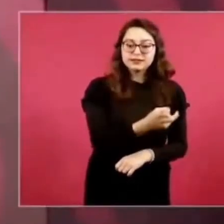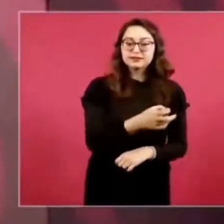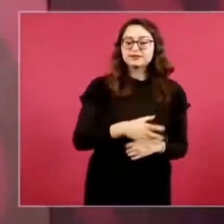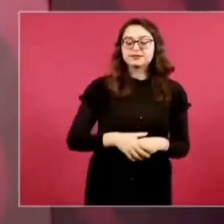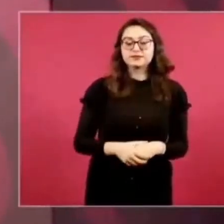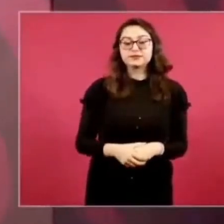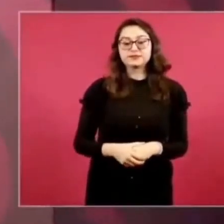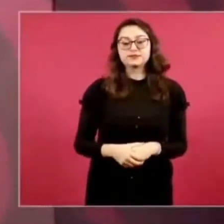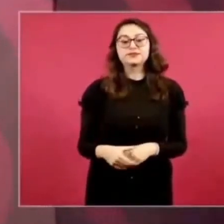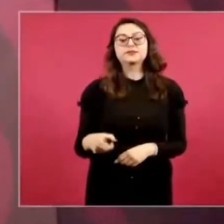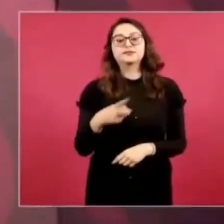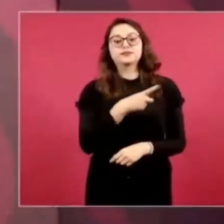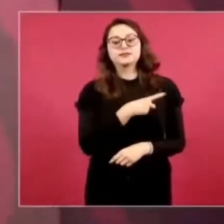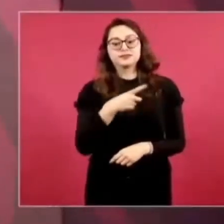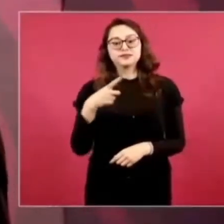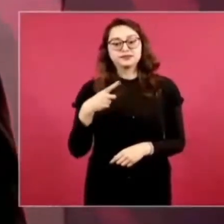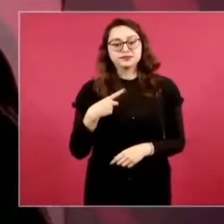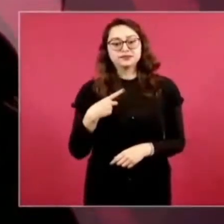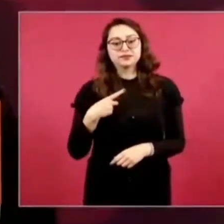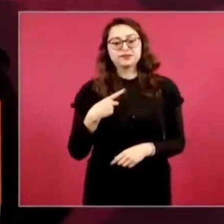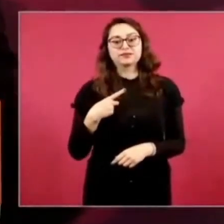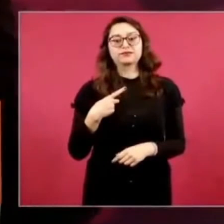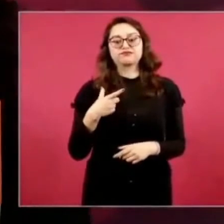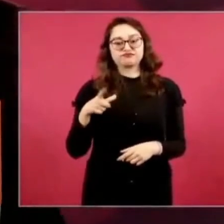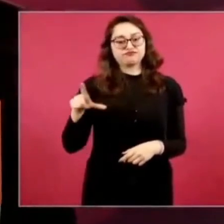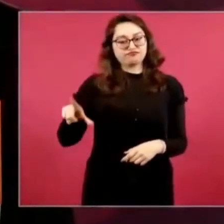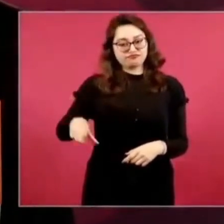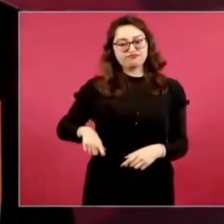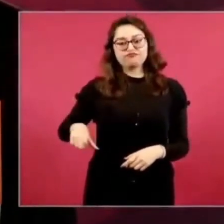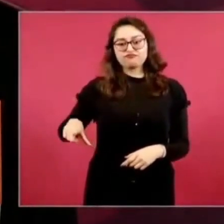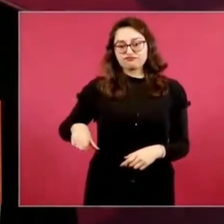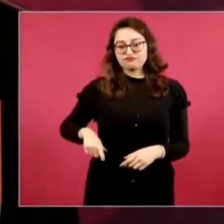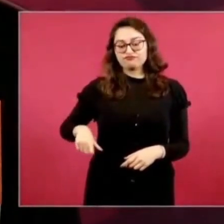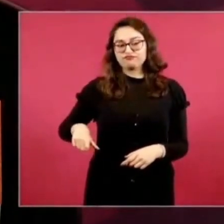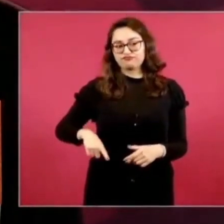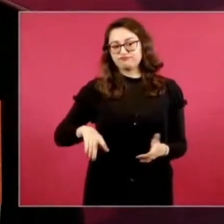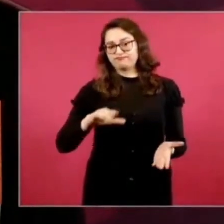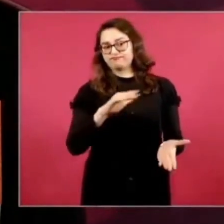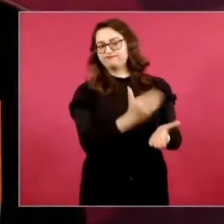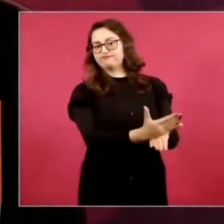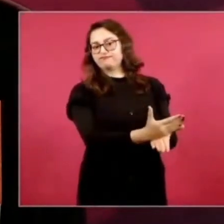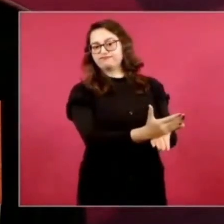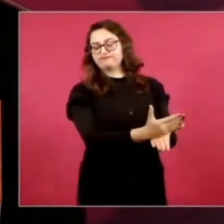Tiene que intervenir el Estado.